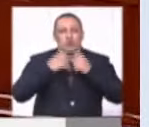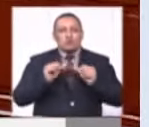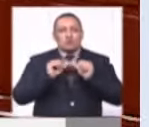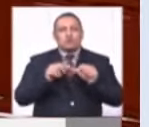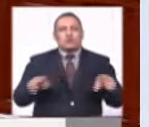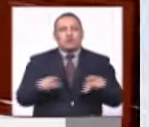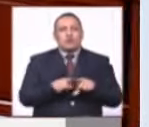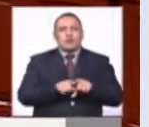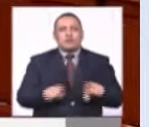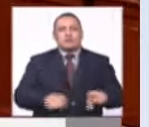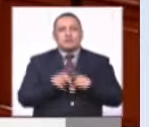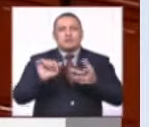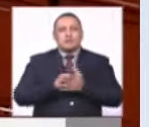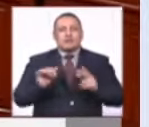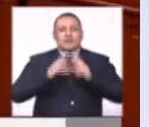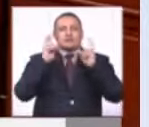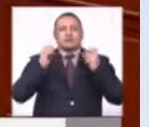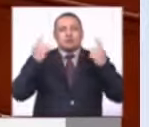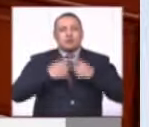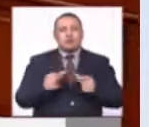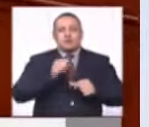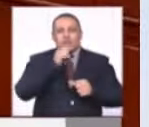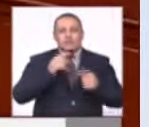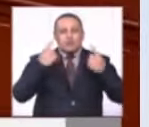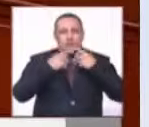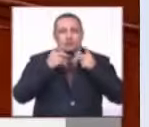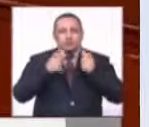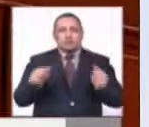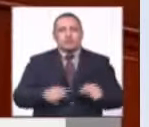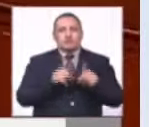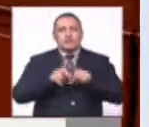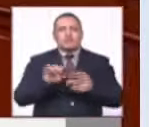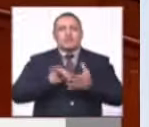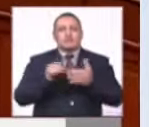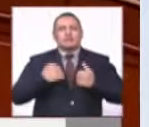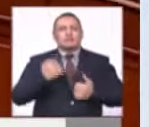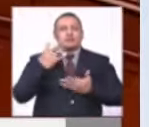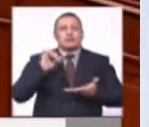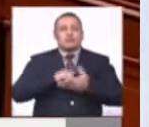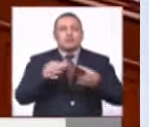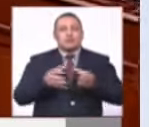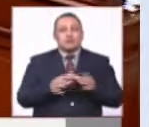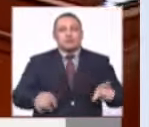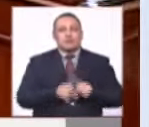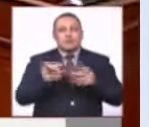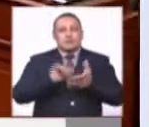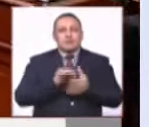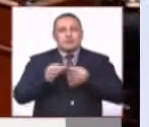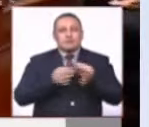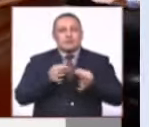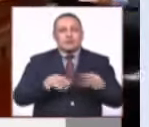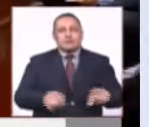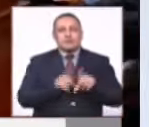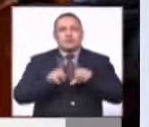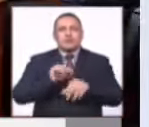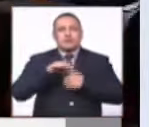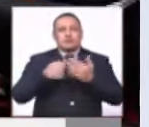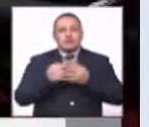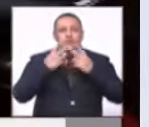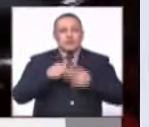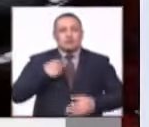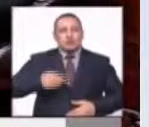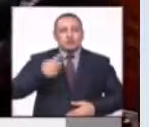exactamente igual. Y en el tema de inseguridad ciudadana, presidente, yo espero que este nuevo ministro del Interior esté en la calle todos los